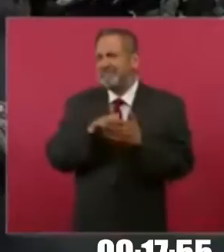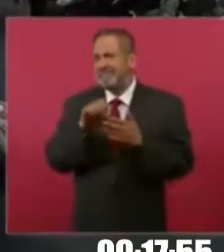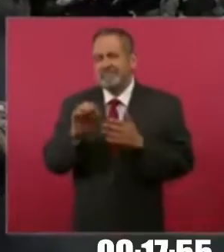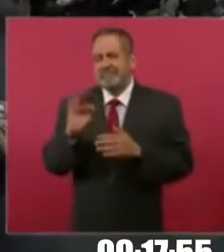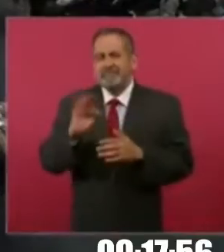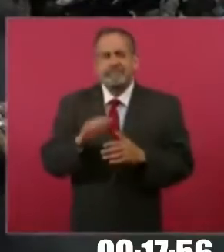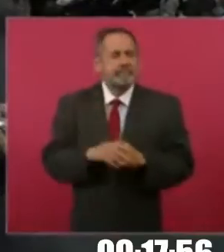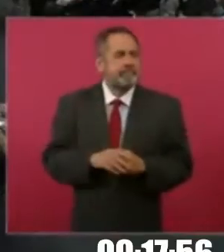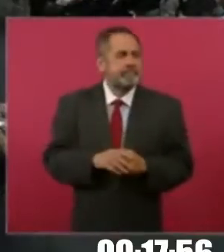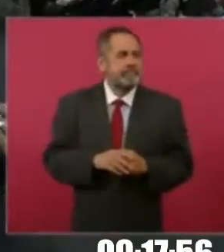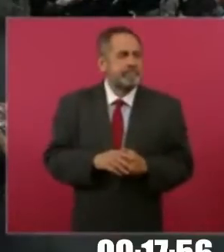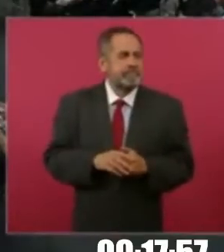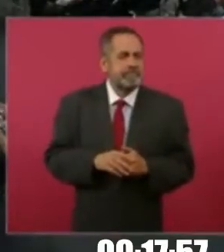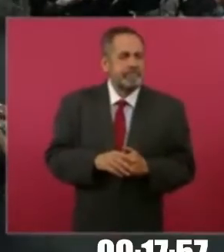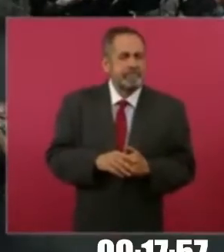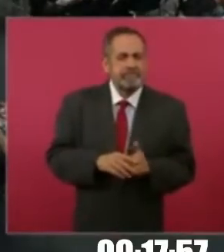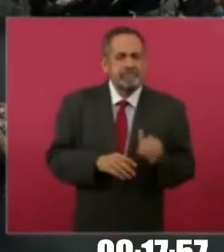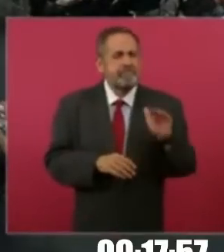solo